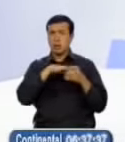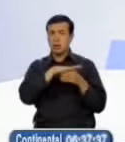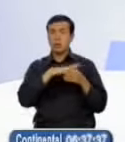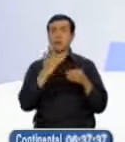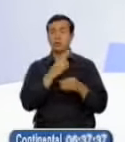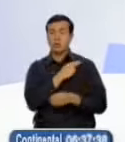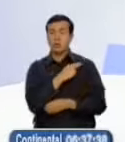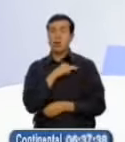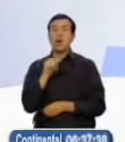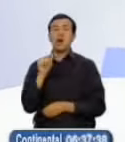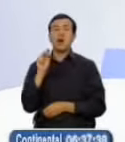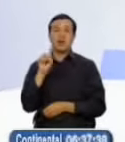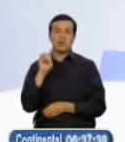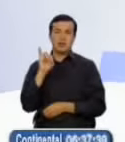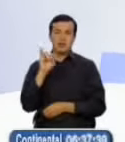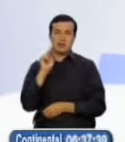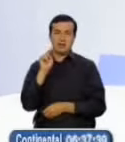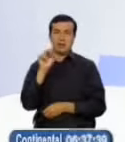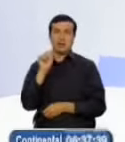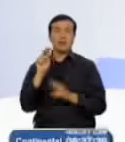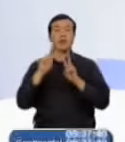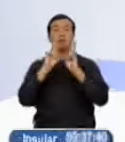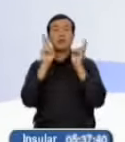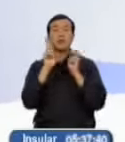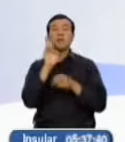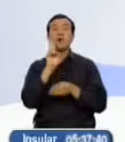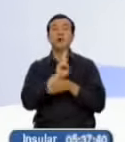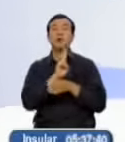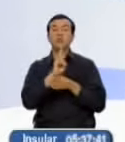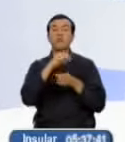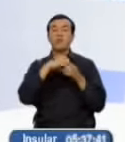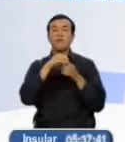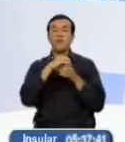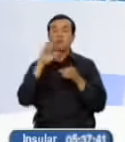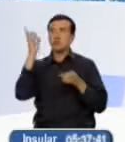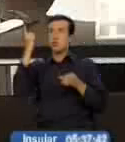cometidas por la Universidad Andina, referentes al uso de fondos públicos.